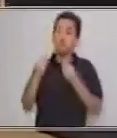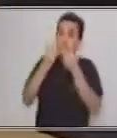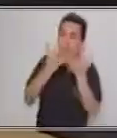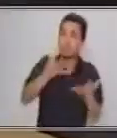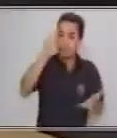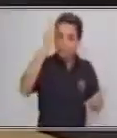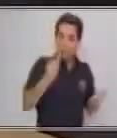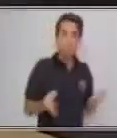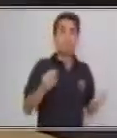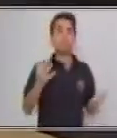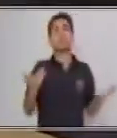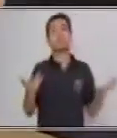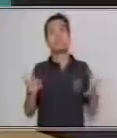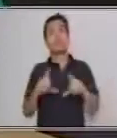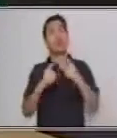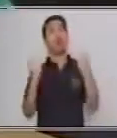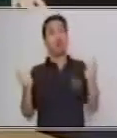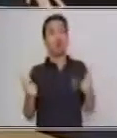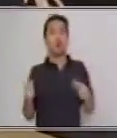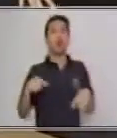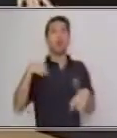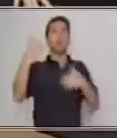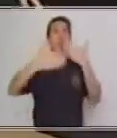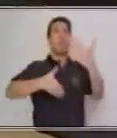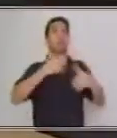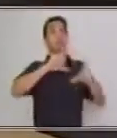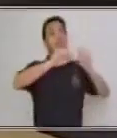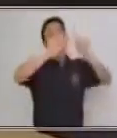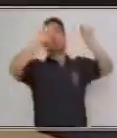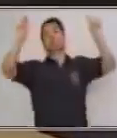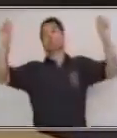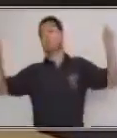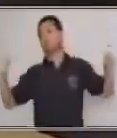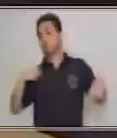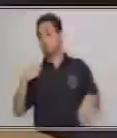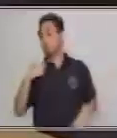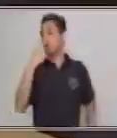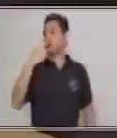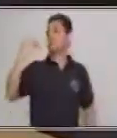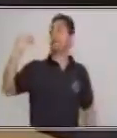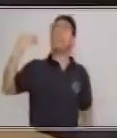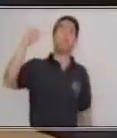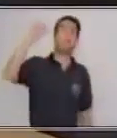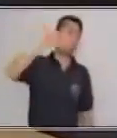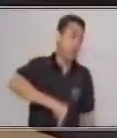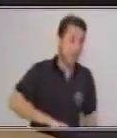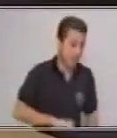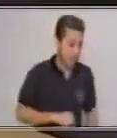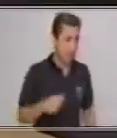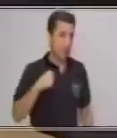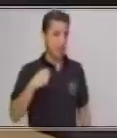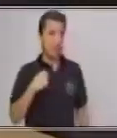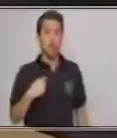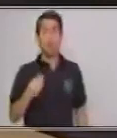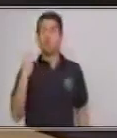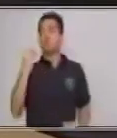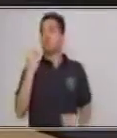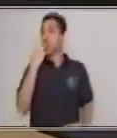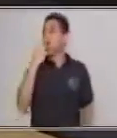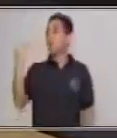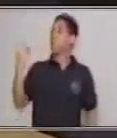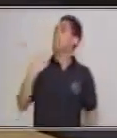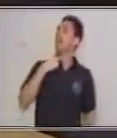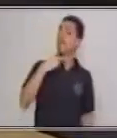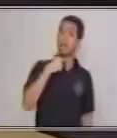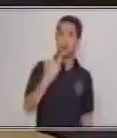tiempo sin que corriera la voz que yo era un lobo malo y peligroso. Todo el mundo comenzó a evitarme. No sé qué le pasaría a